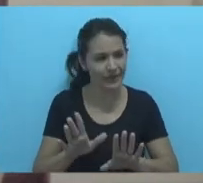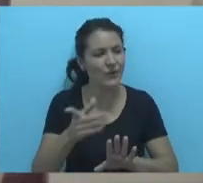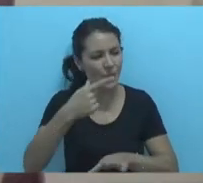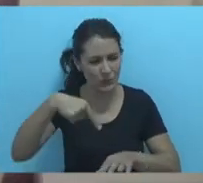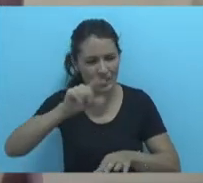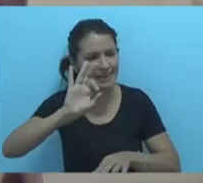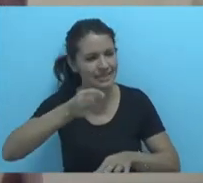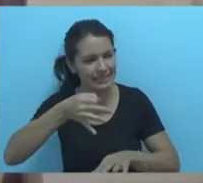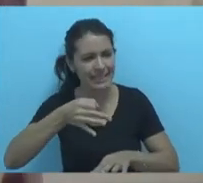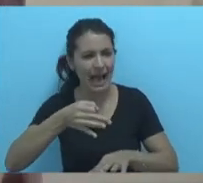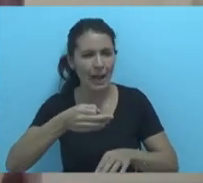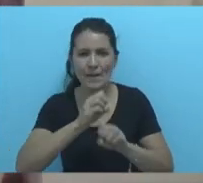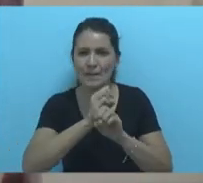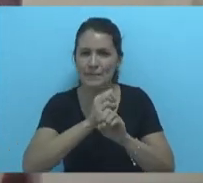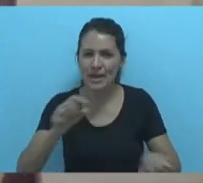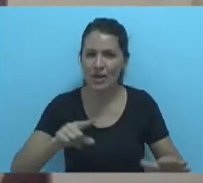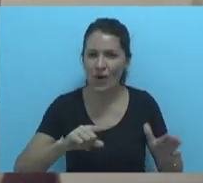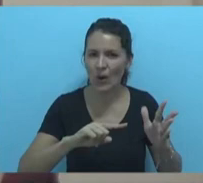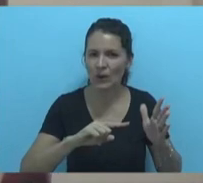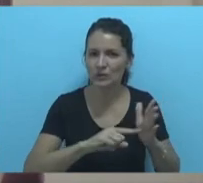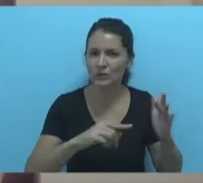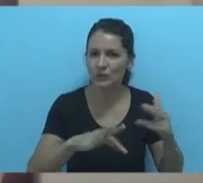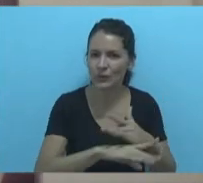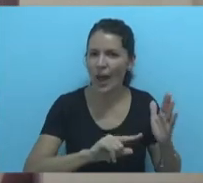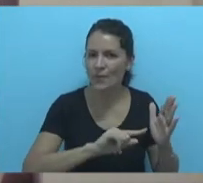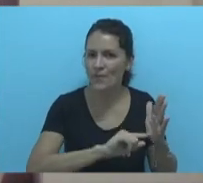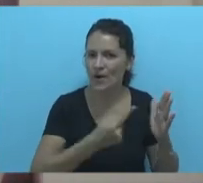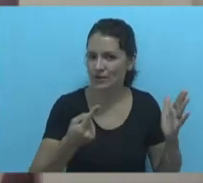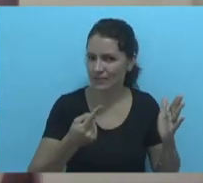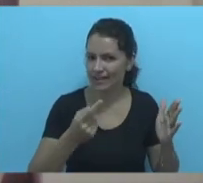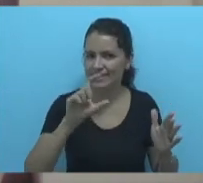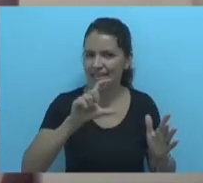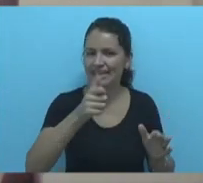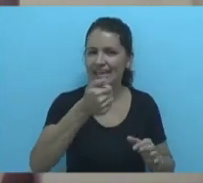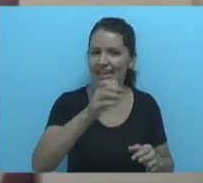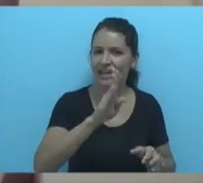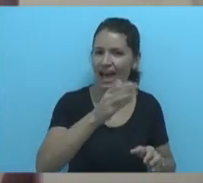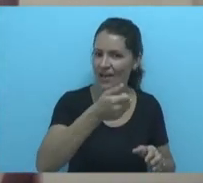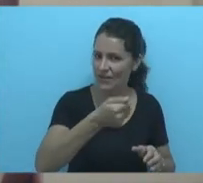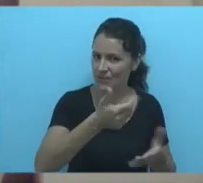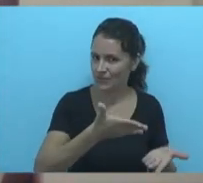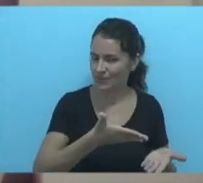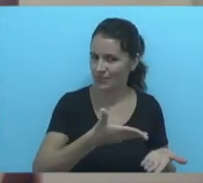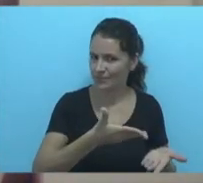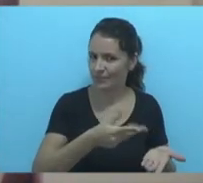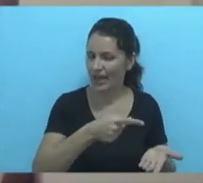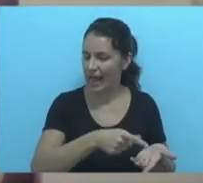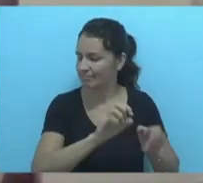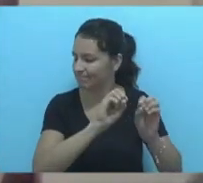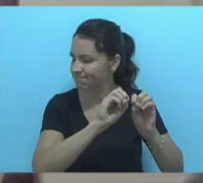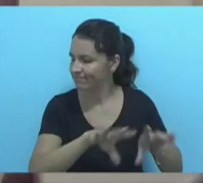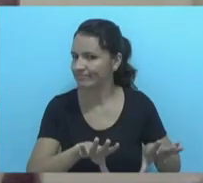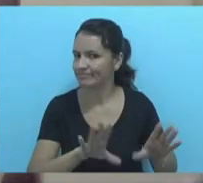Así que, digamos, en ese aspecto, yo no quiero, digamos, confrontar